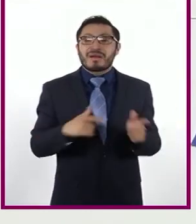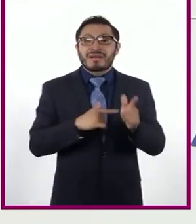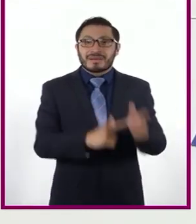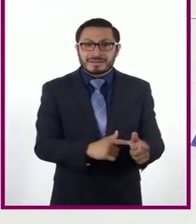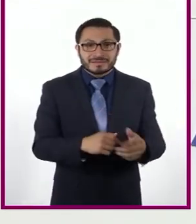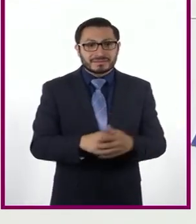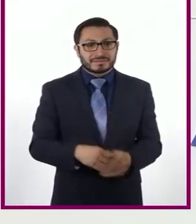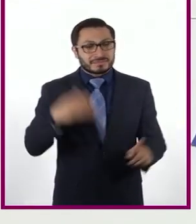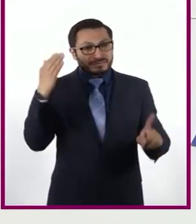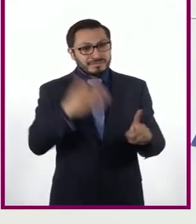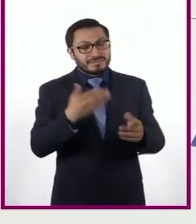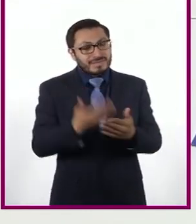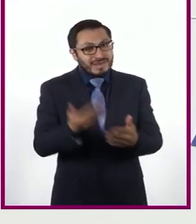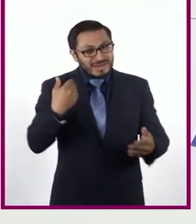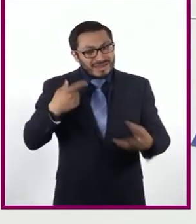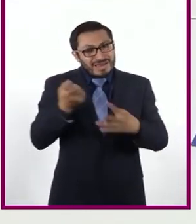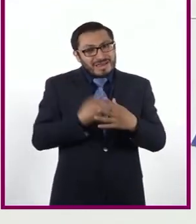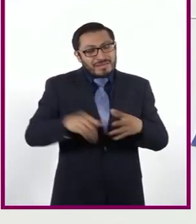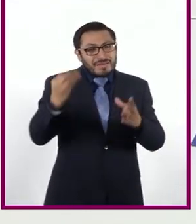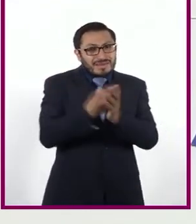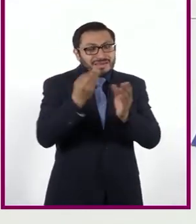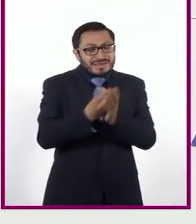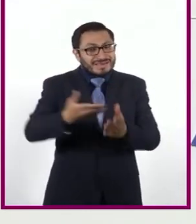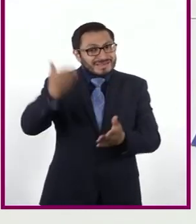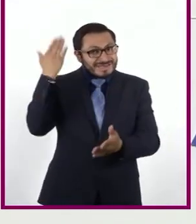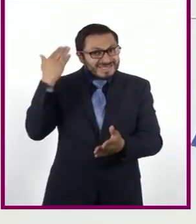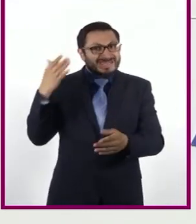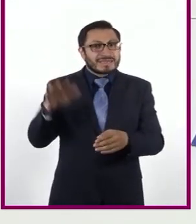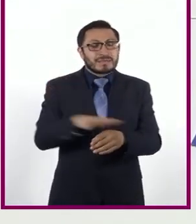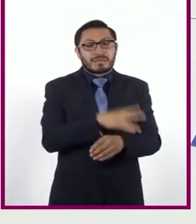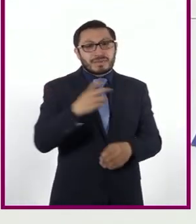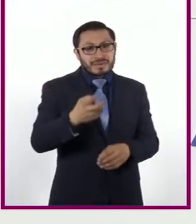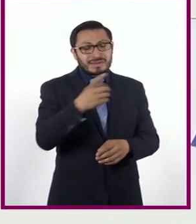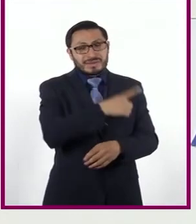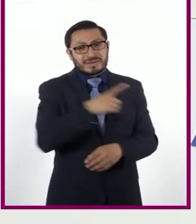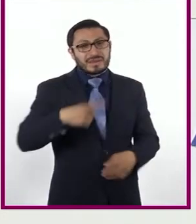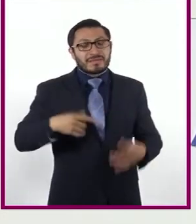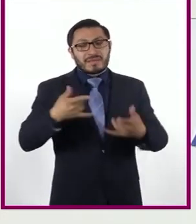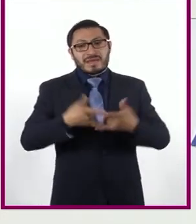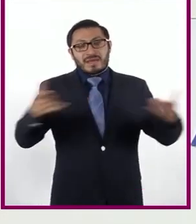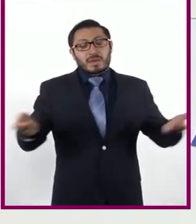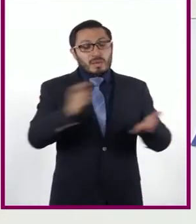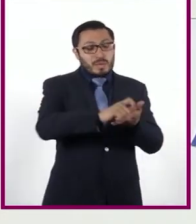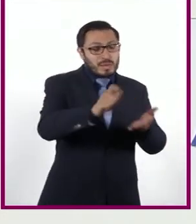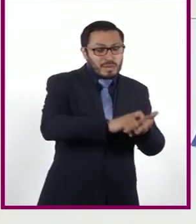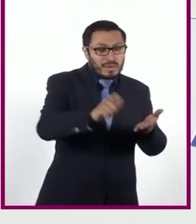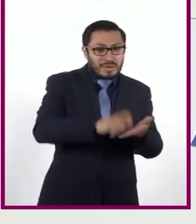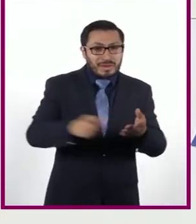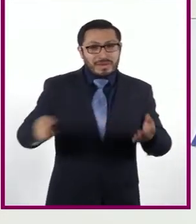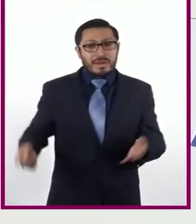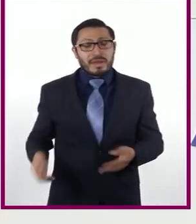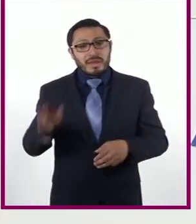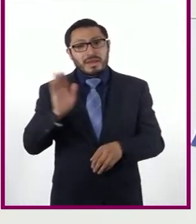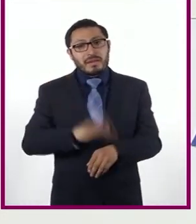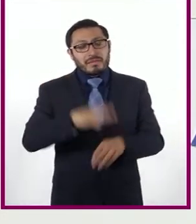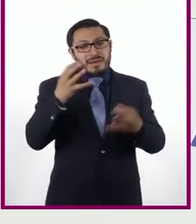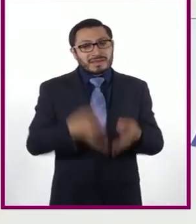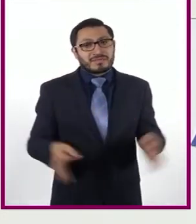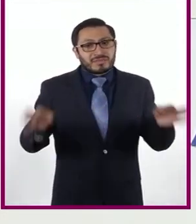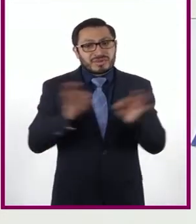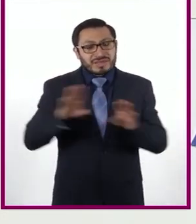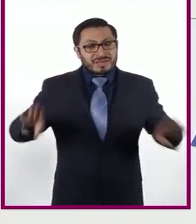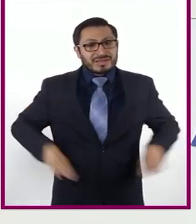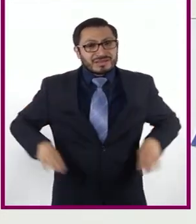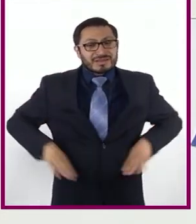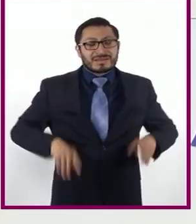con el reto que iniciaron en la sesión pasada, por lo que deben de seguir elaborando su historieta y destacar los aspectos más